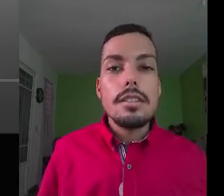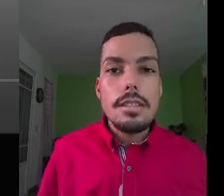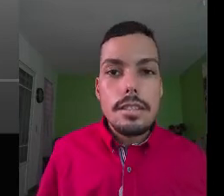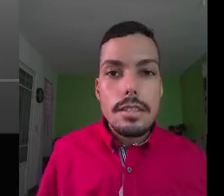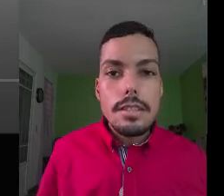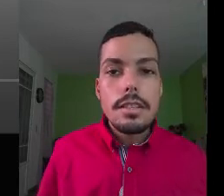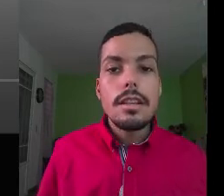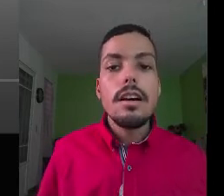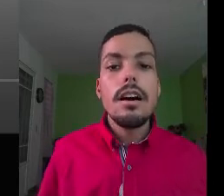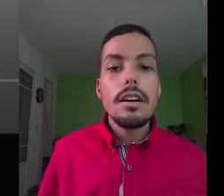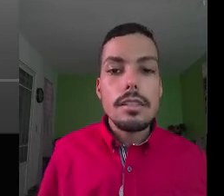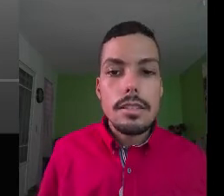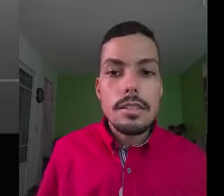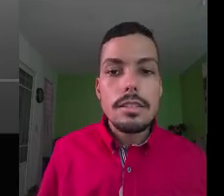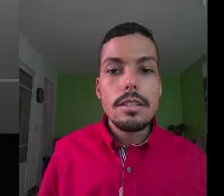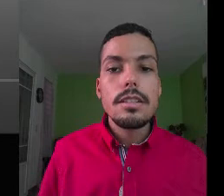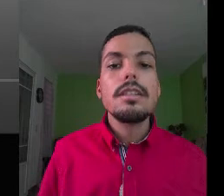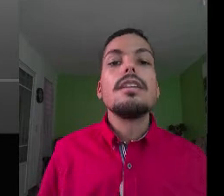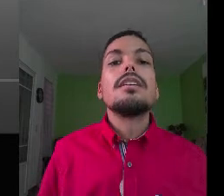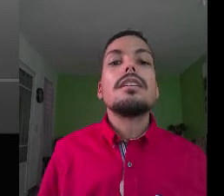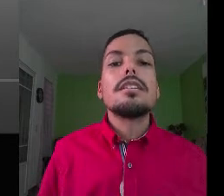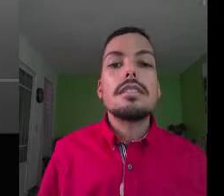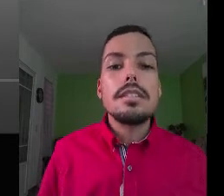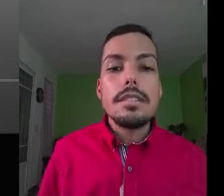Okay, ox, ox,